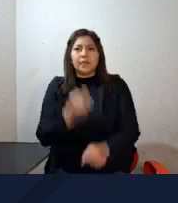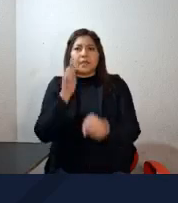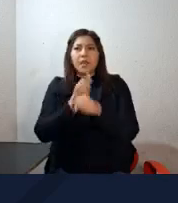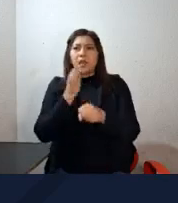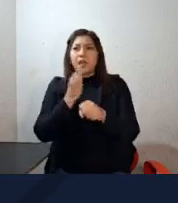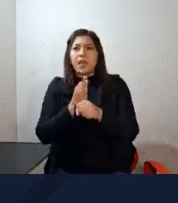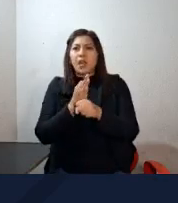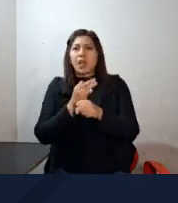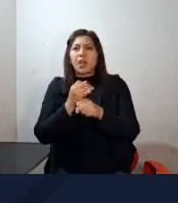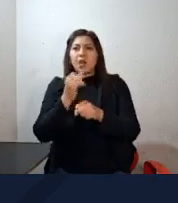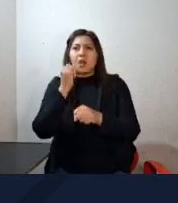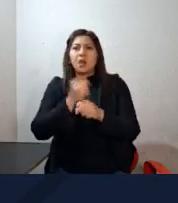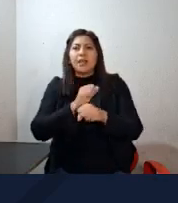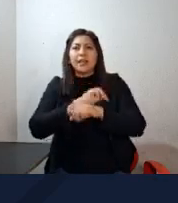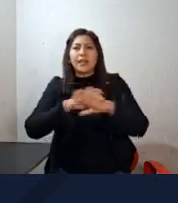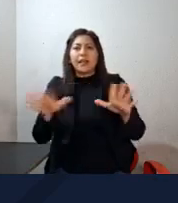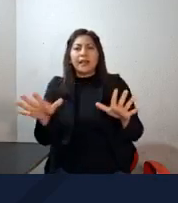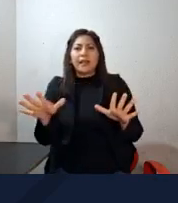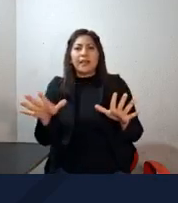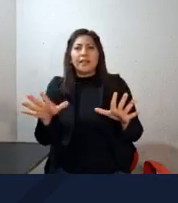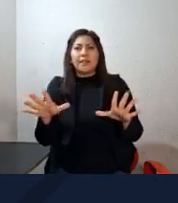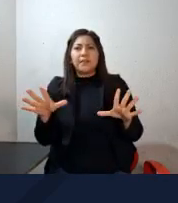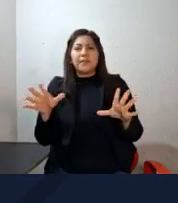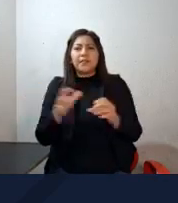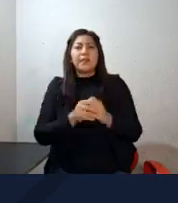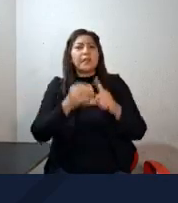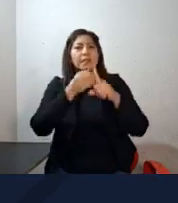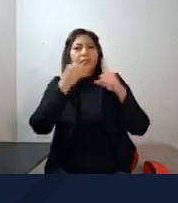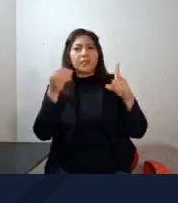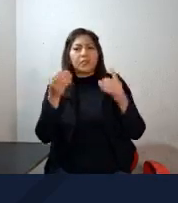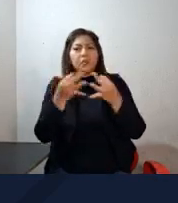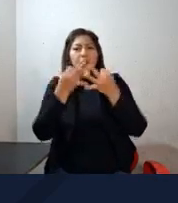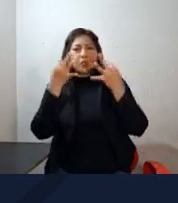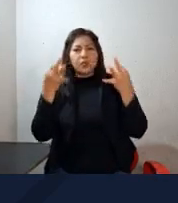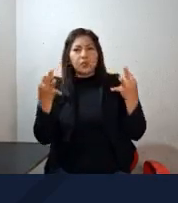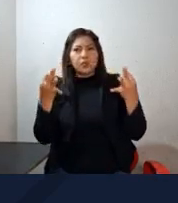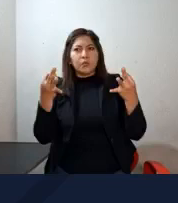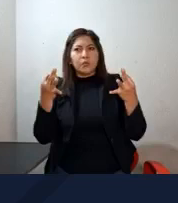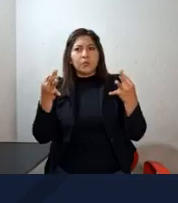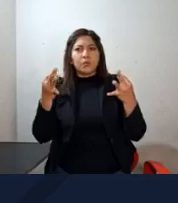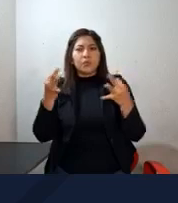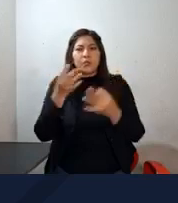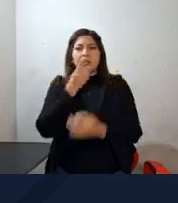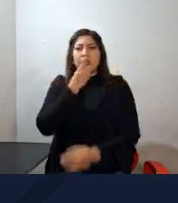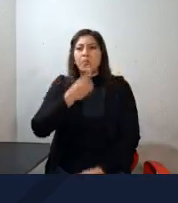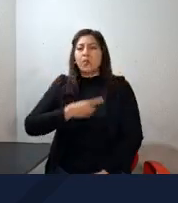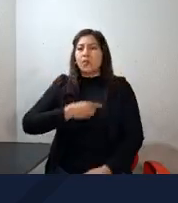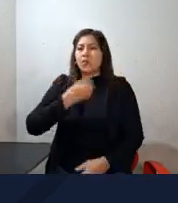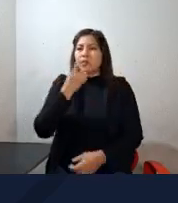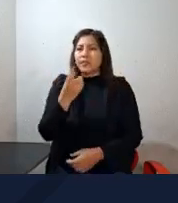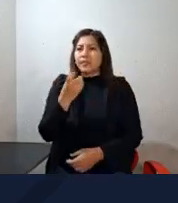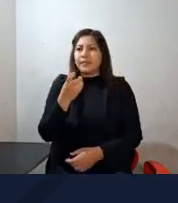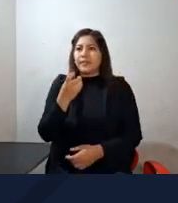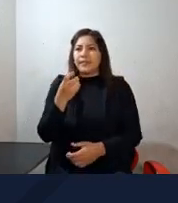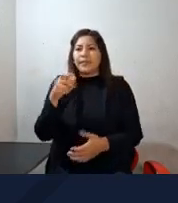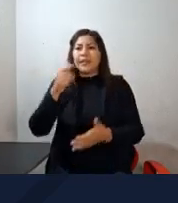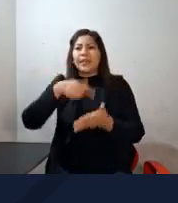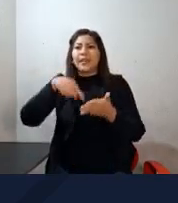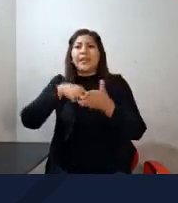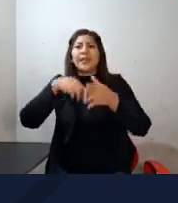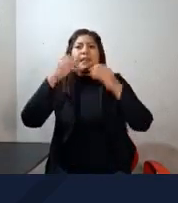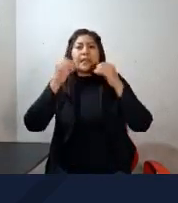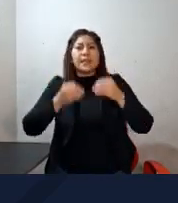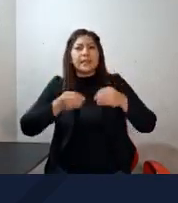Dirección General de Regularización Territorial y, bueno, pues como nos comenta este módulo, en donde, bueno, pues se puede iniciar